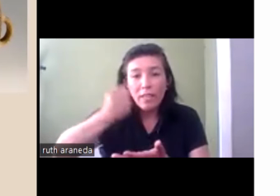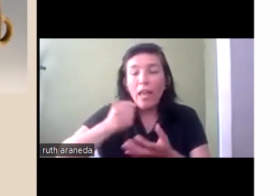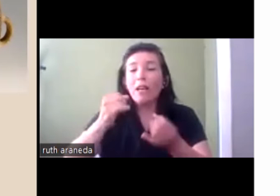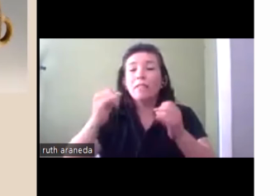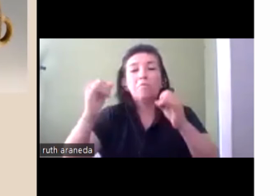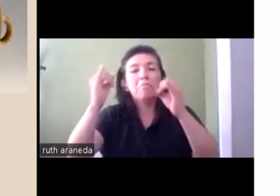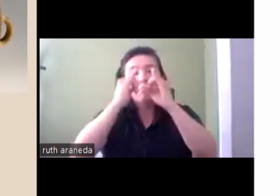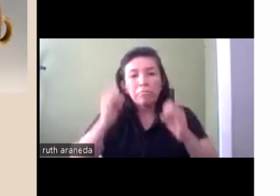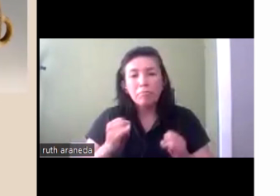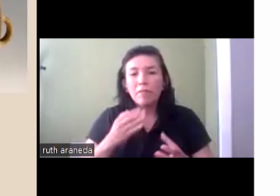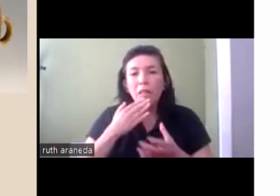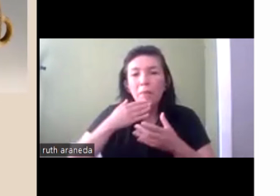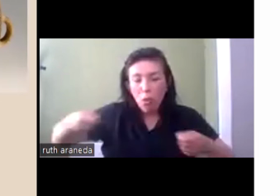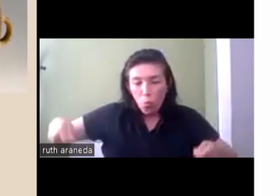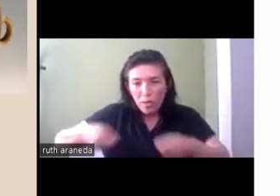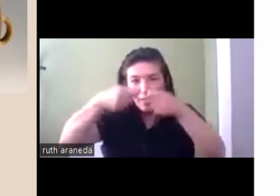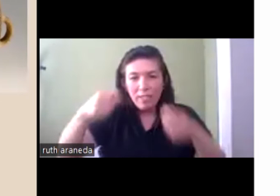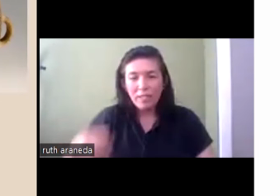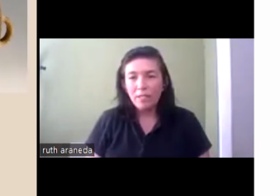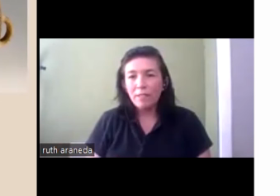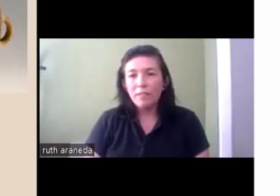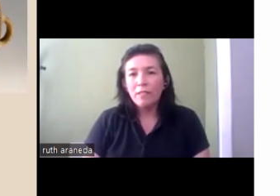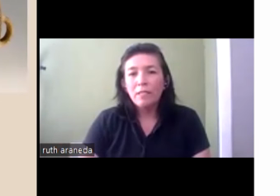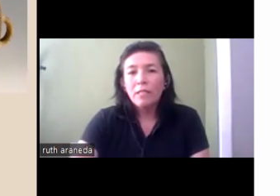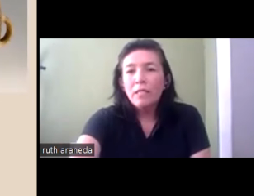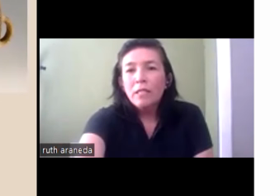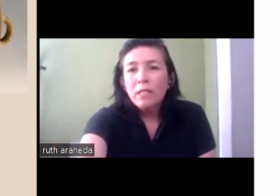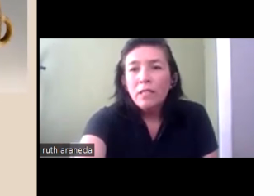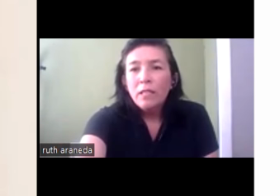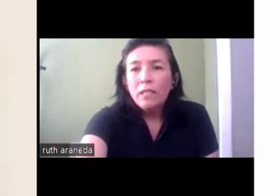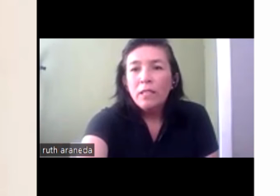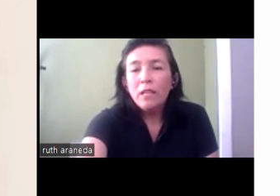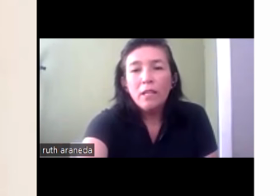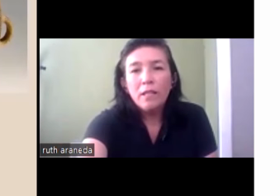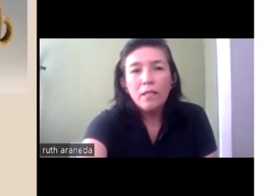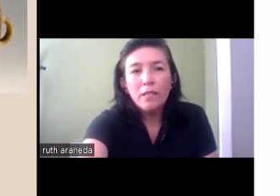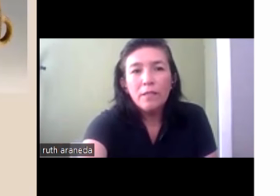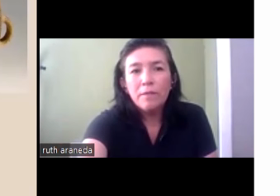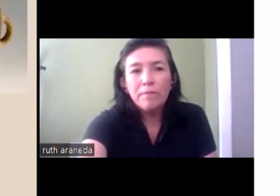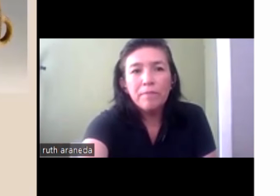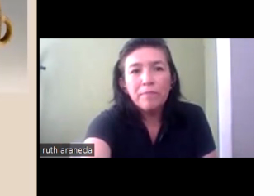¿ya? Y escudillas dobles, entre otros. Quiero decir acá que hay continuidad también